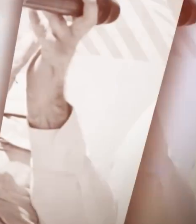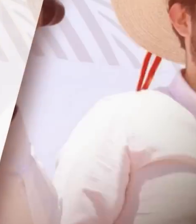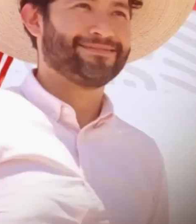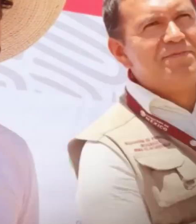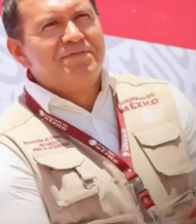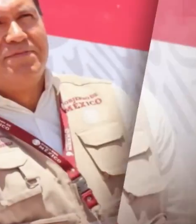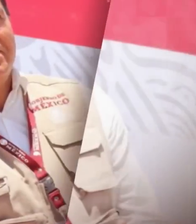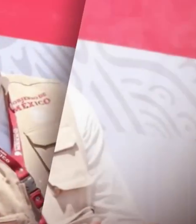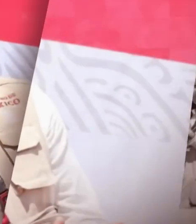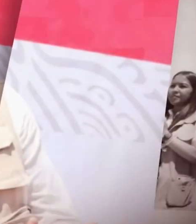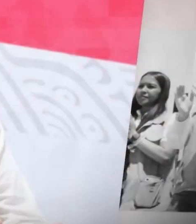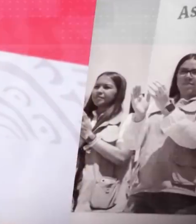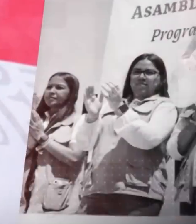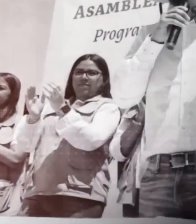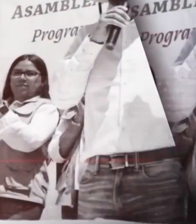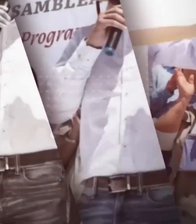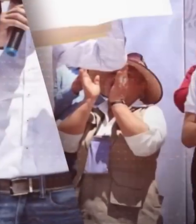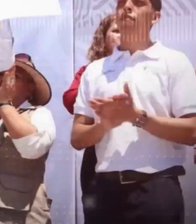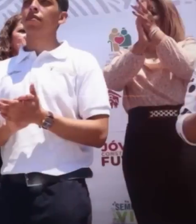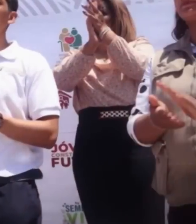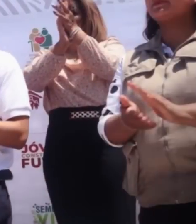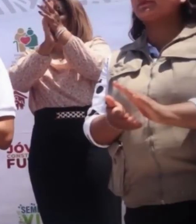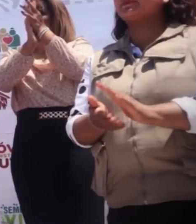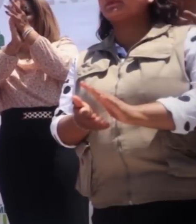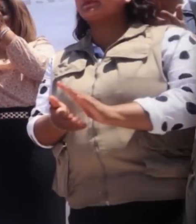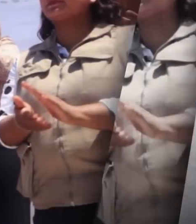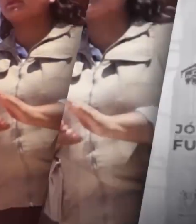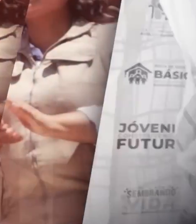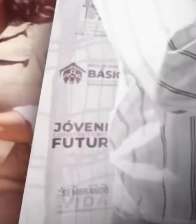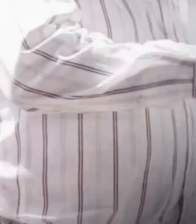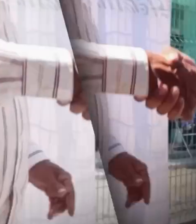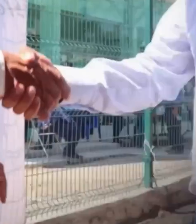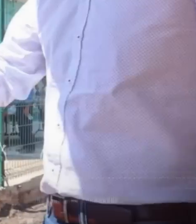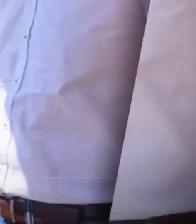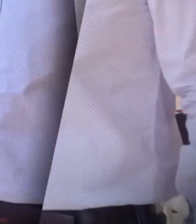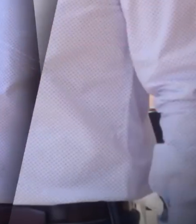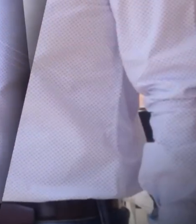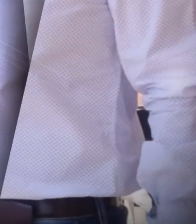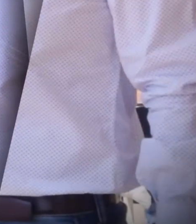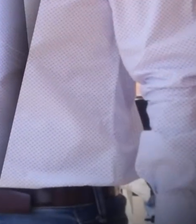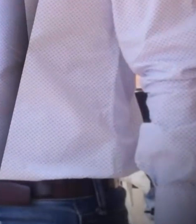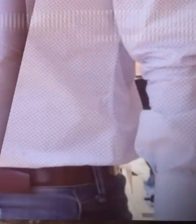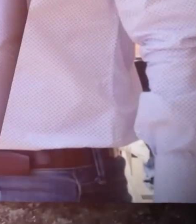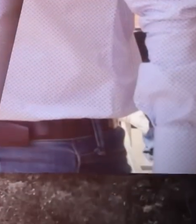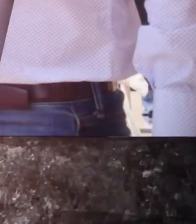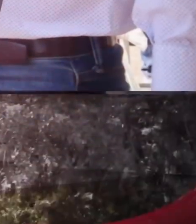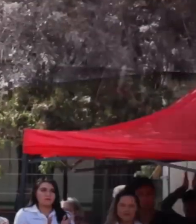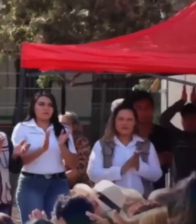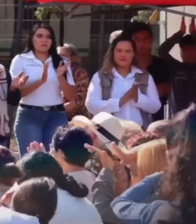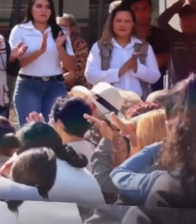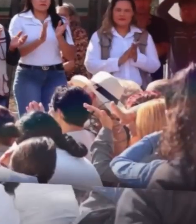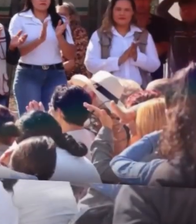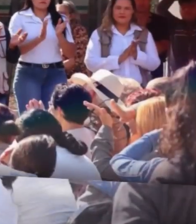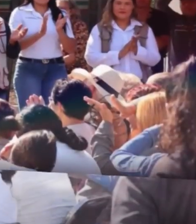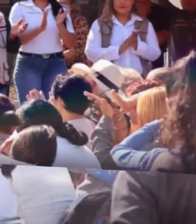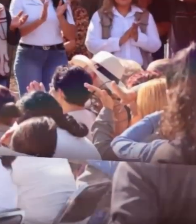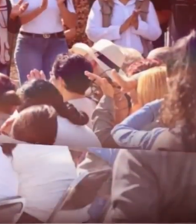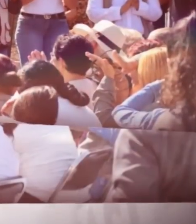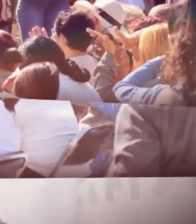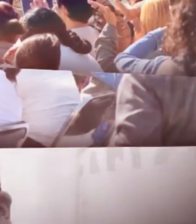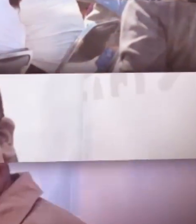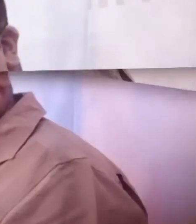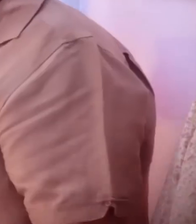La presencia de jóvenes se mantiene en el gobierno federal. El 20 de junio, Baruch Marat Bolaños López fue designado como nuevo